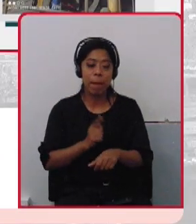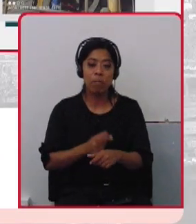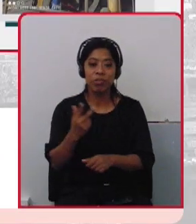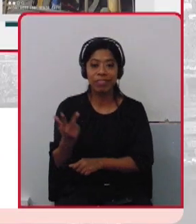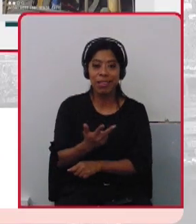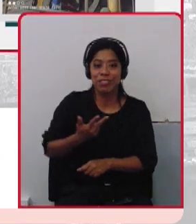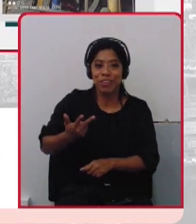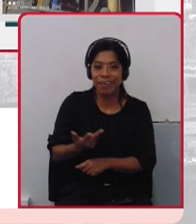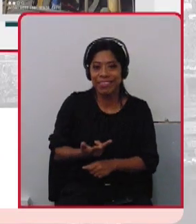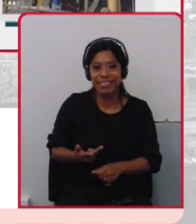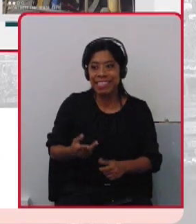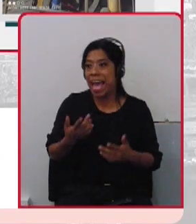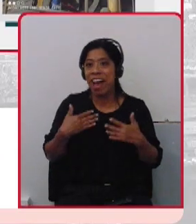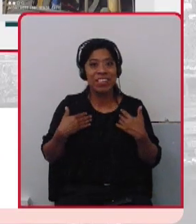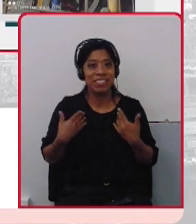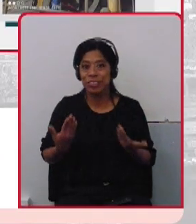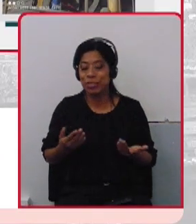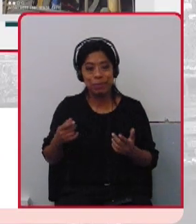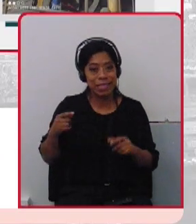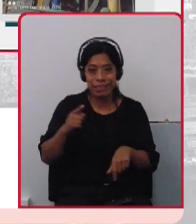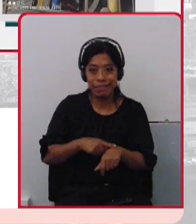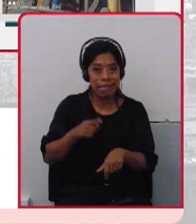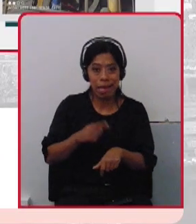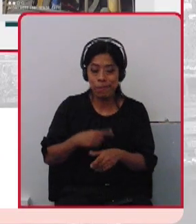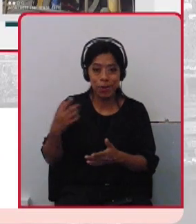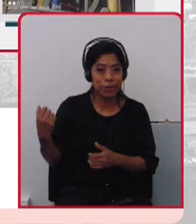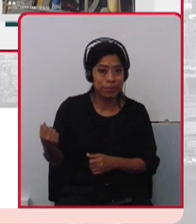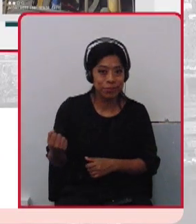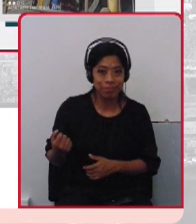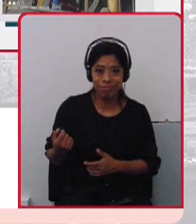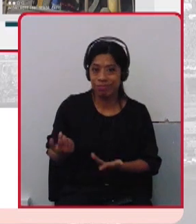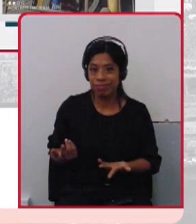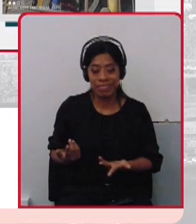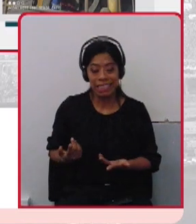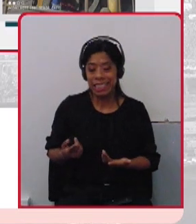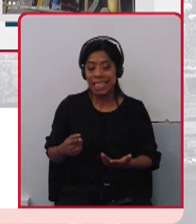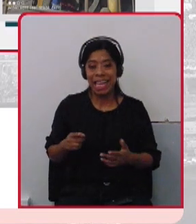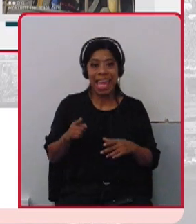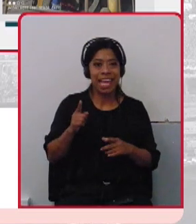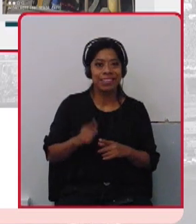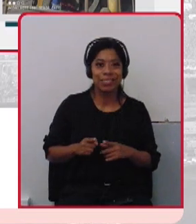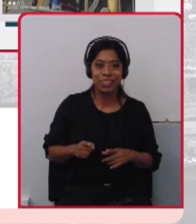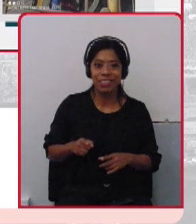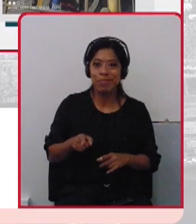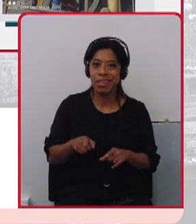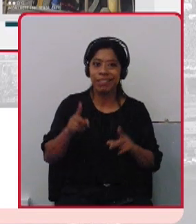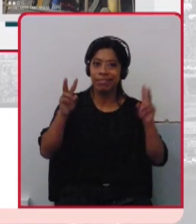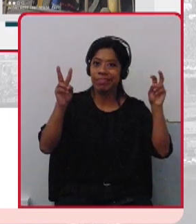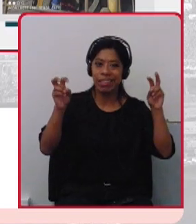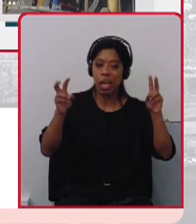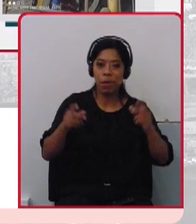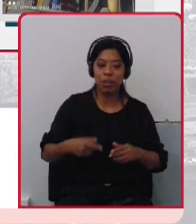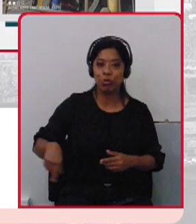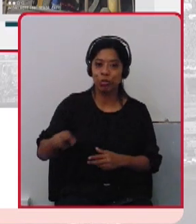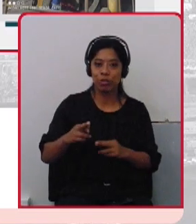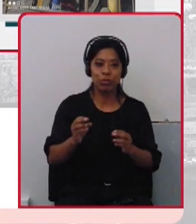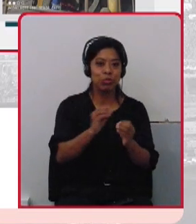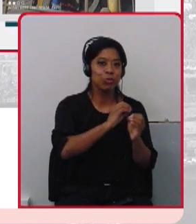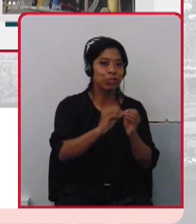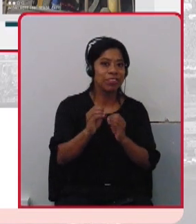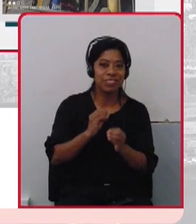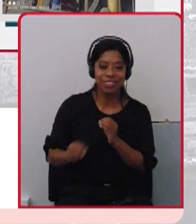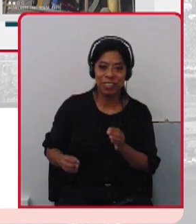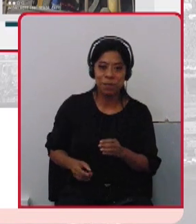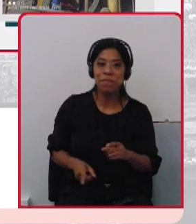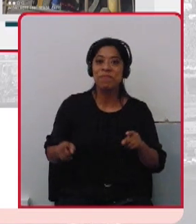horas y a veces no llega a tiempo. Entonces, eso también es un tema que teníamos que resolver.